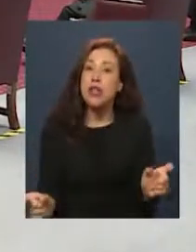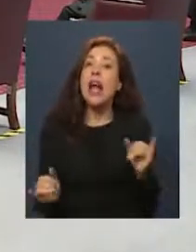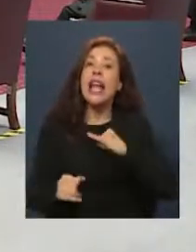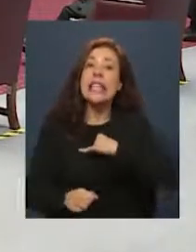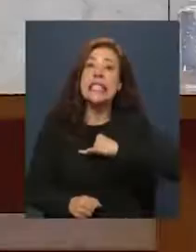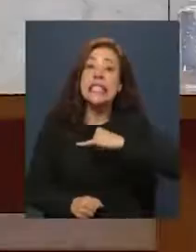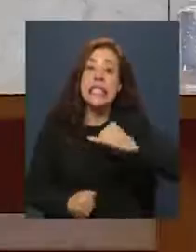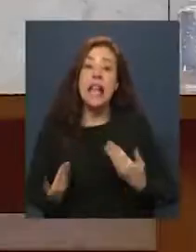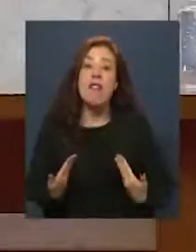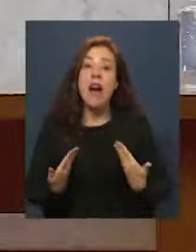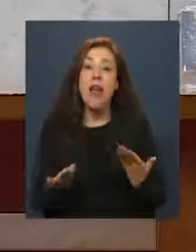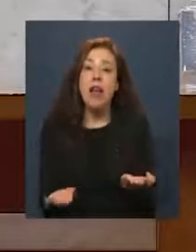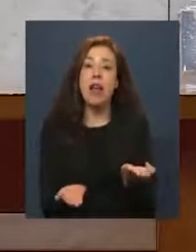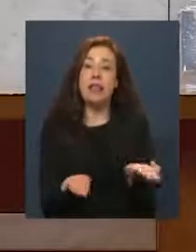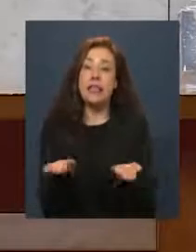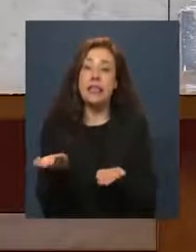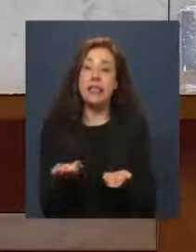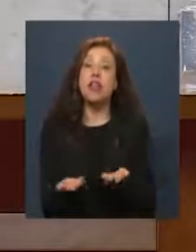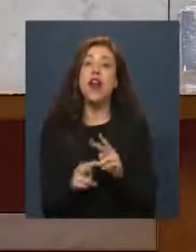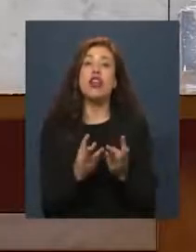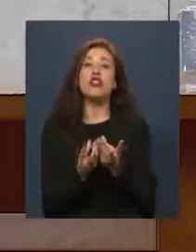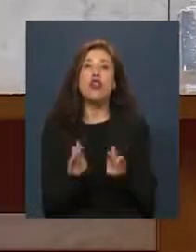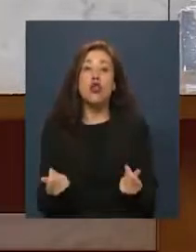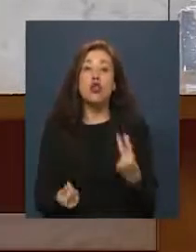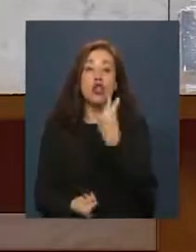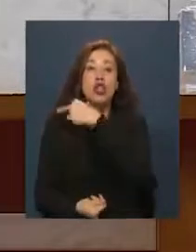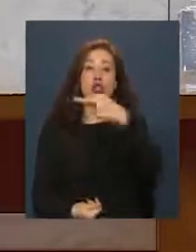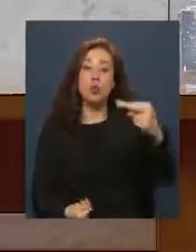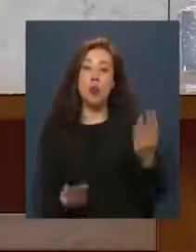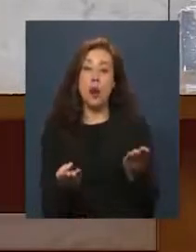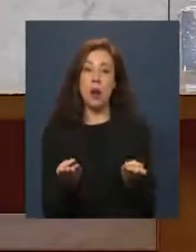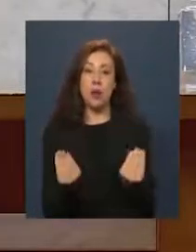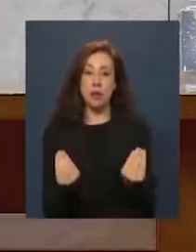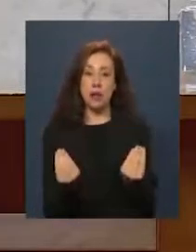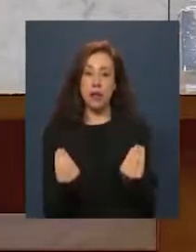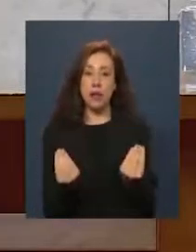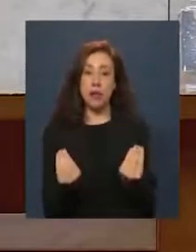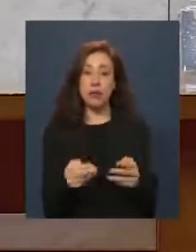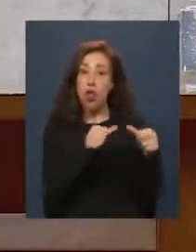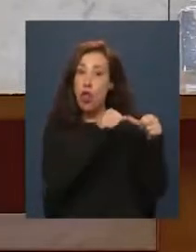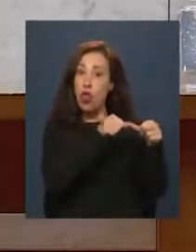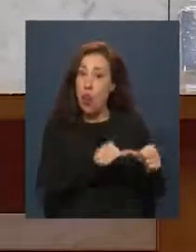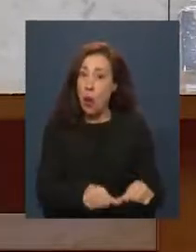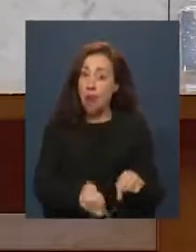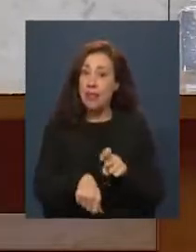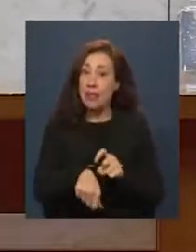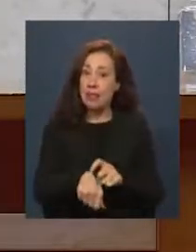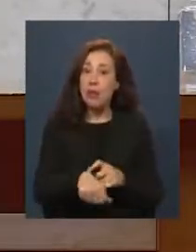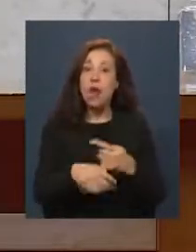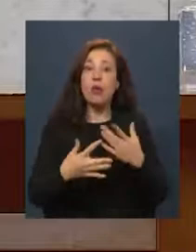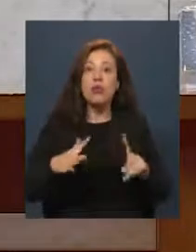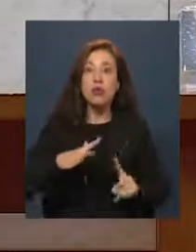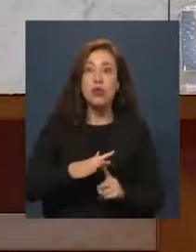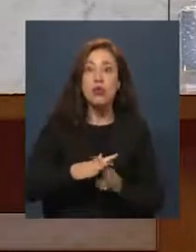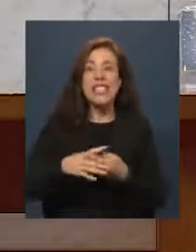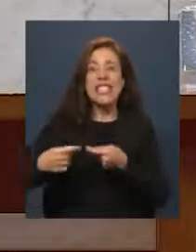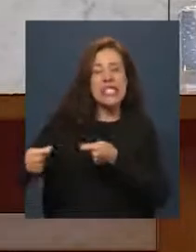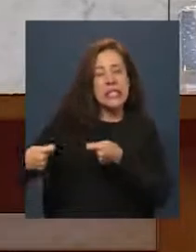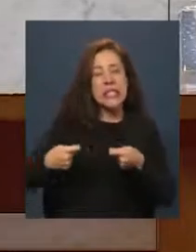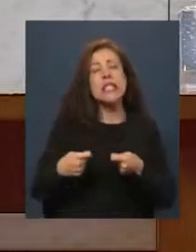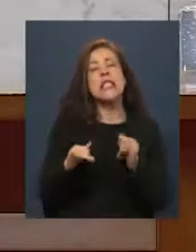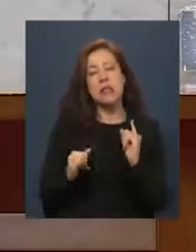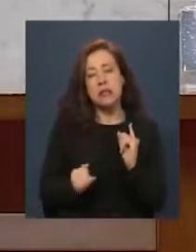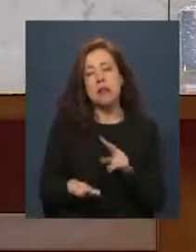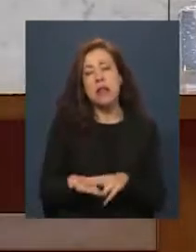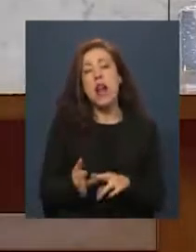resaltó que entre 2020 y 2021 se han publicado 160 leyes en el diario oficial. En cuanto al trabajo en comisiones, el